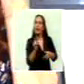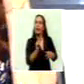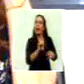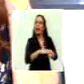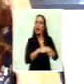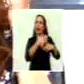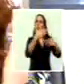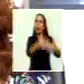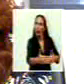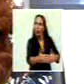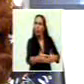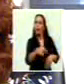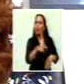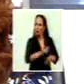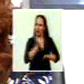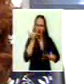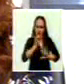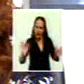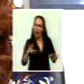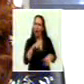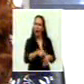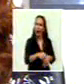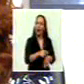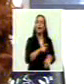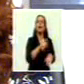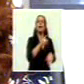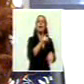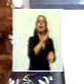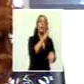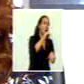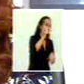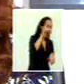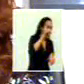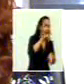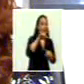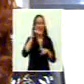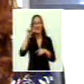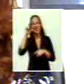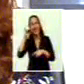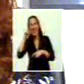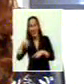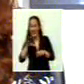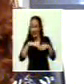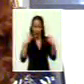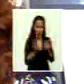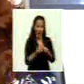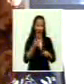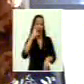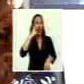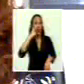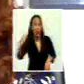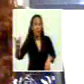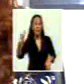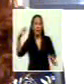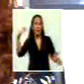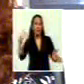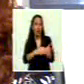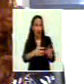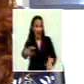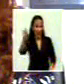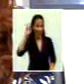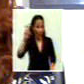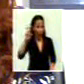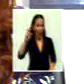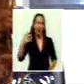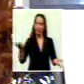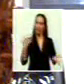se han utilizado entre Bade y sedines 2.000 millones de dólares. Creo que